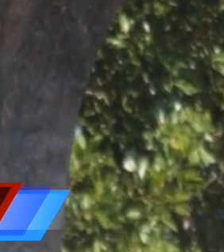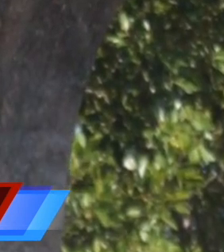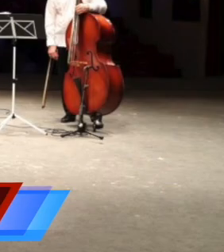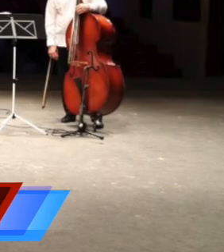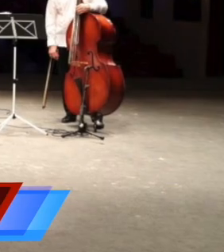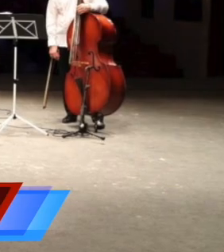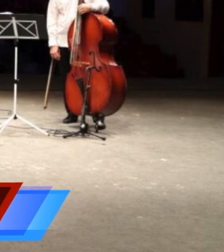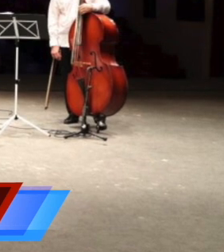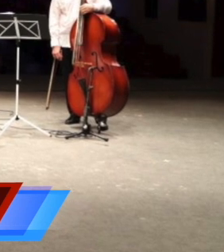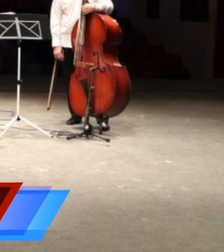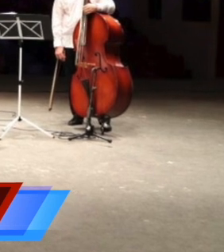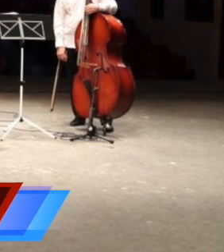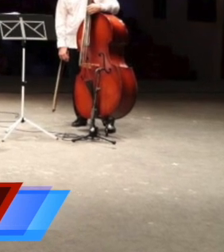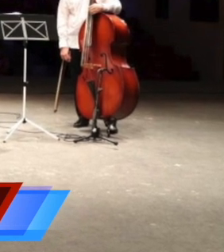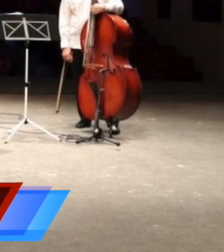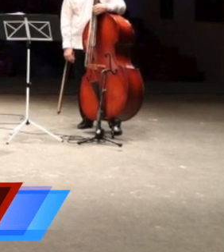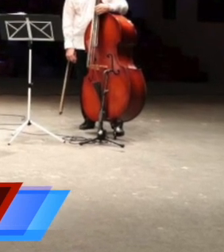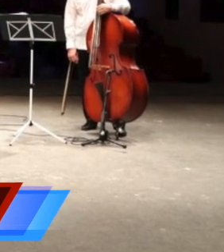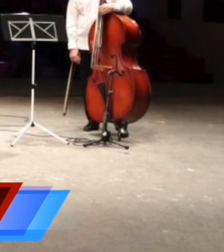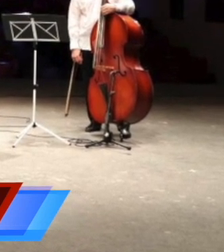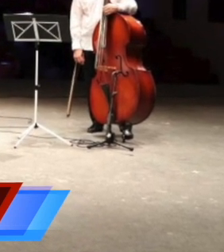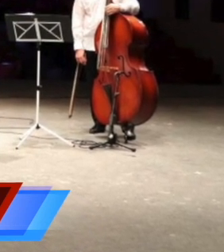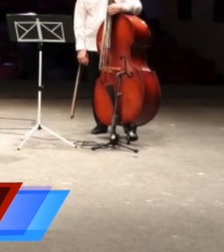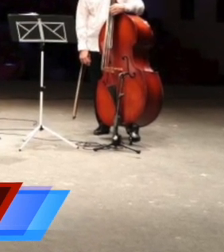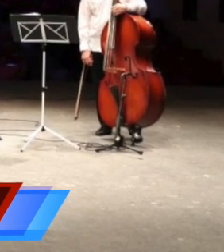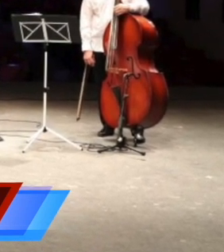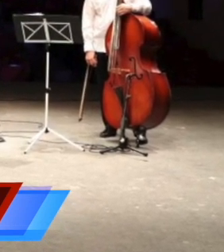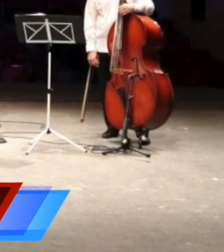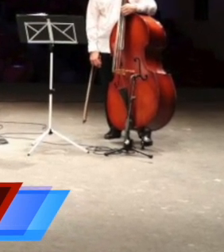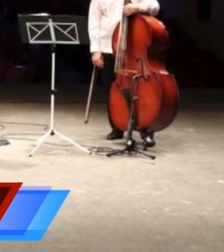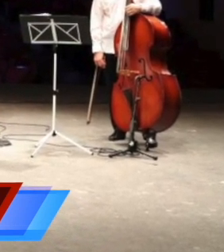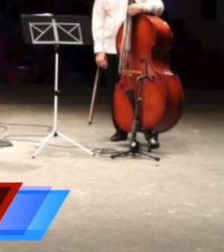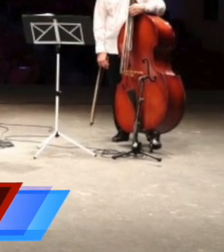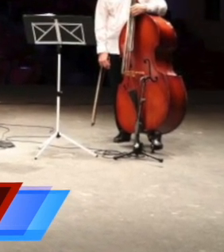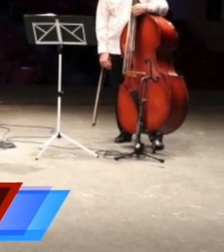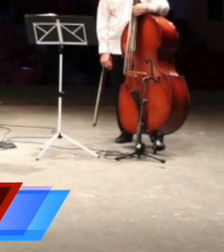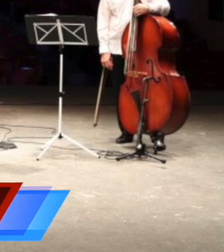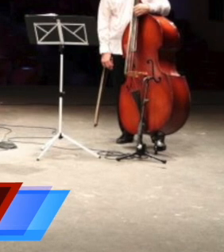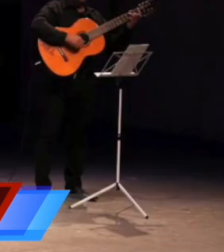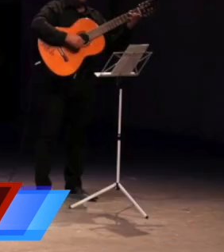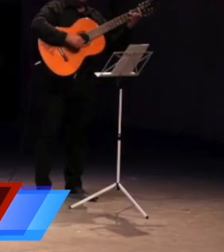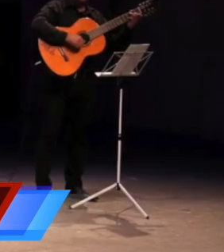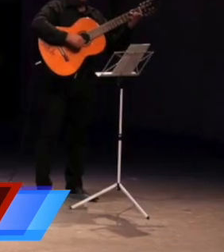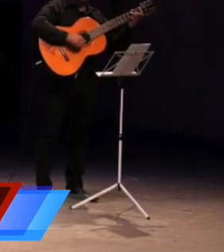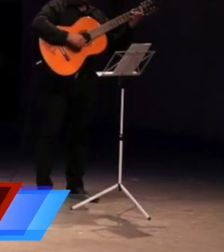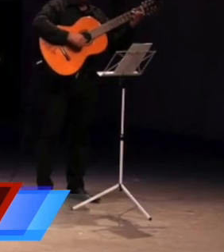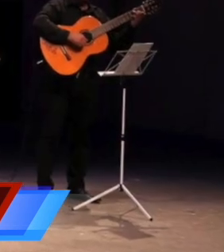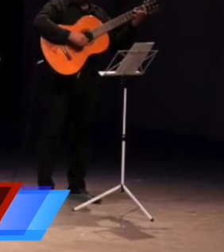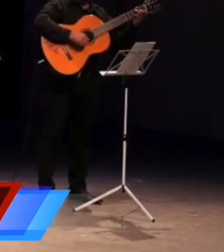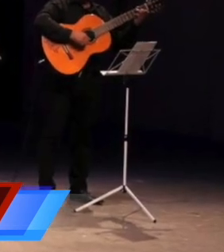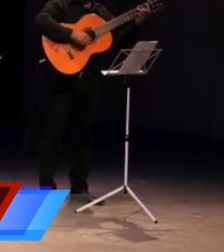iniciará este domingo 13 con una emisión titulada Recordando a Eligio Ancona y finalizará el viernes 18 conmemorando el